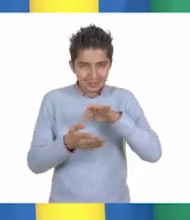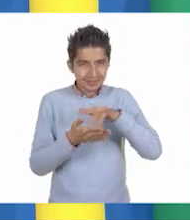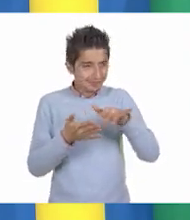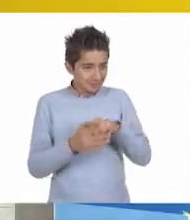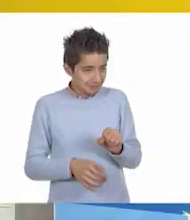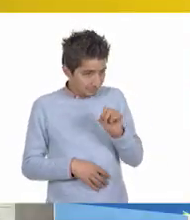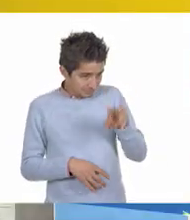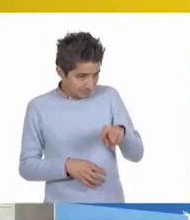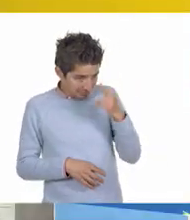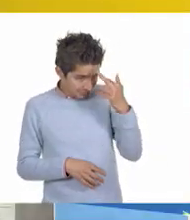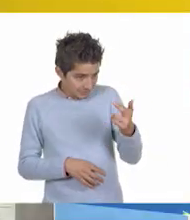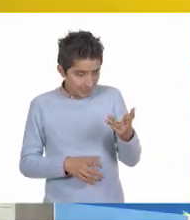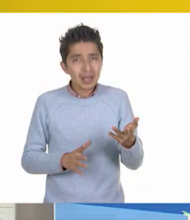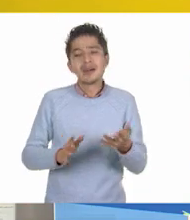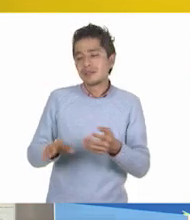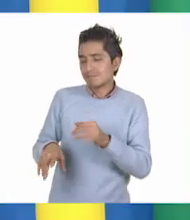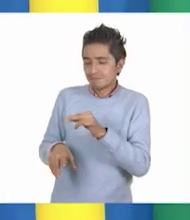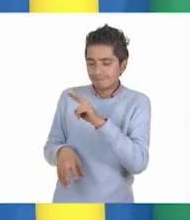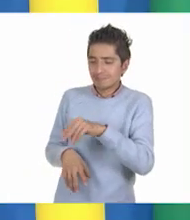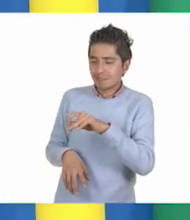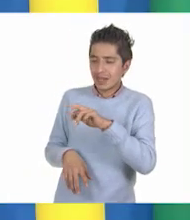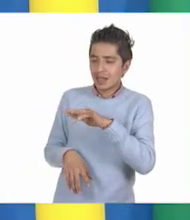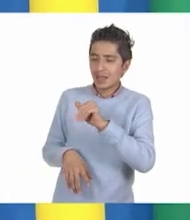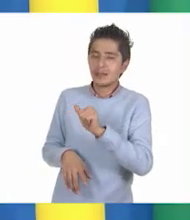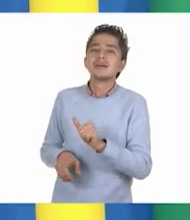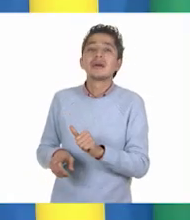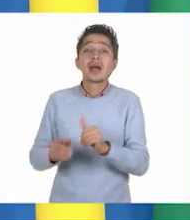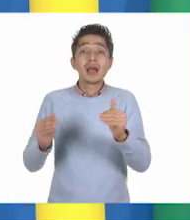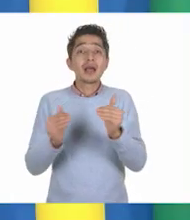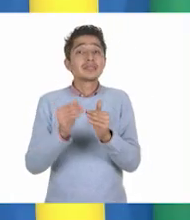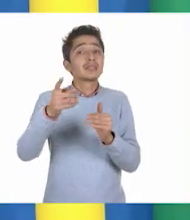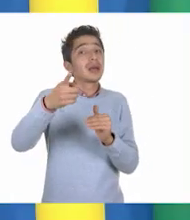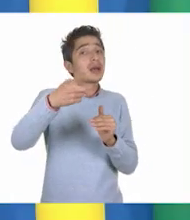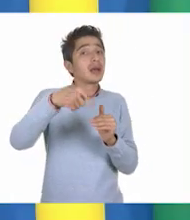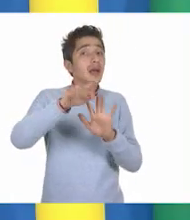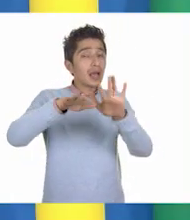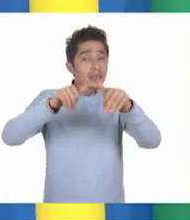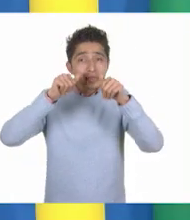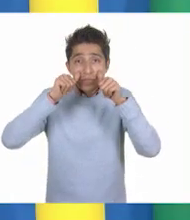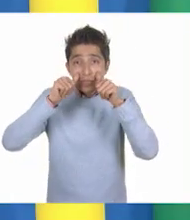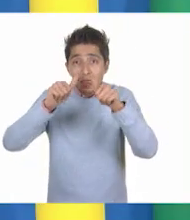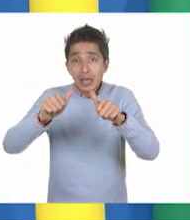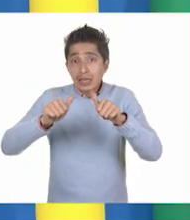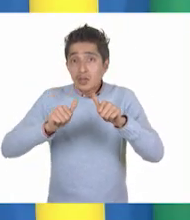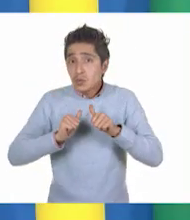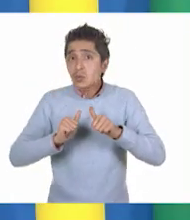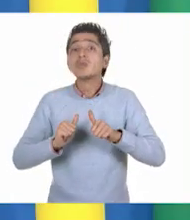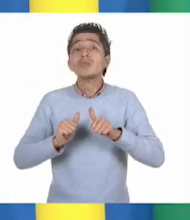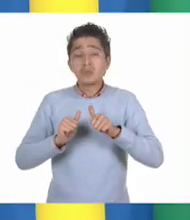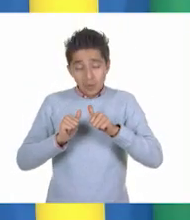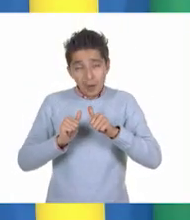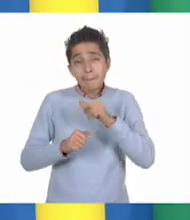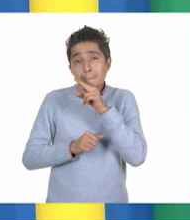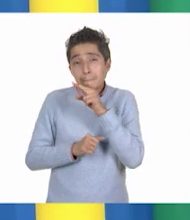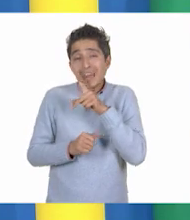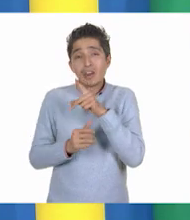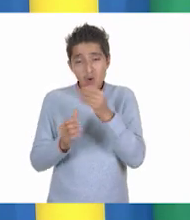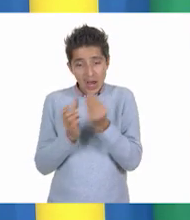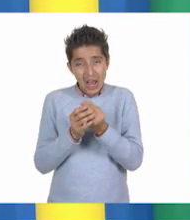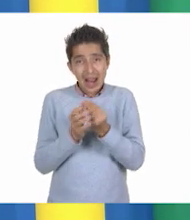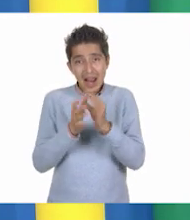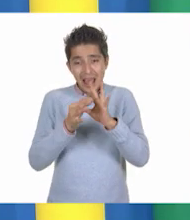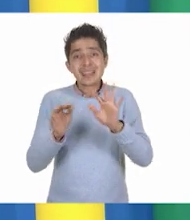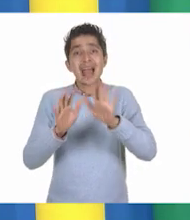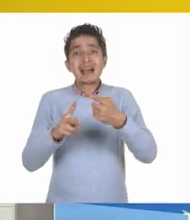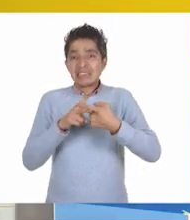Gaby? Así es, María. Muy bien, pues en casa estén muy atentos porque esta es la mejor parte de la clase y está